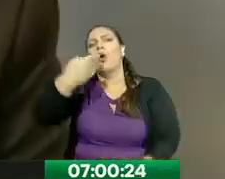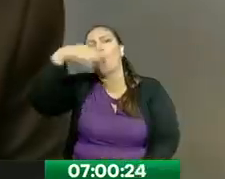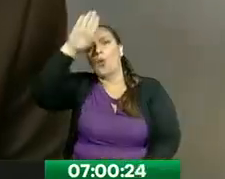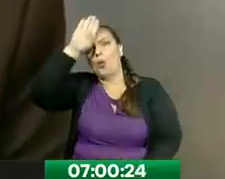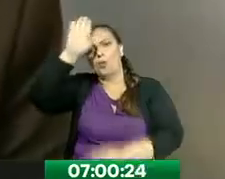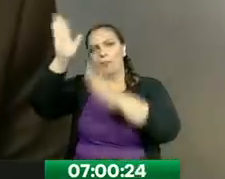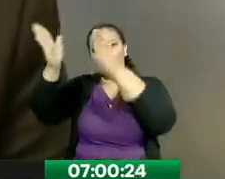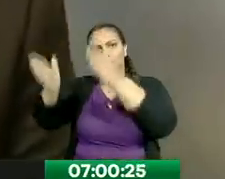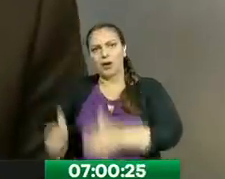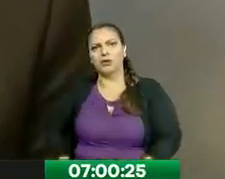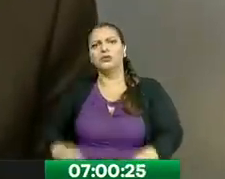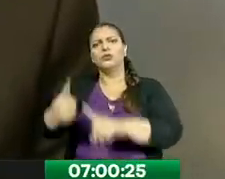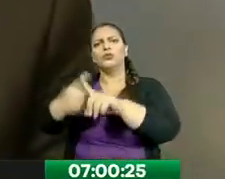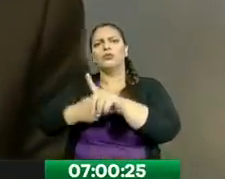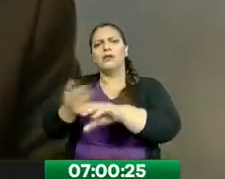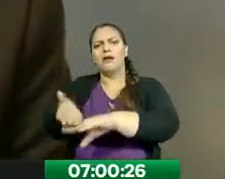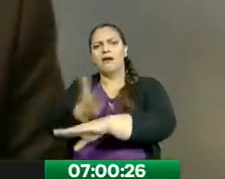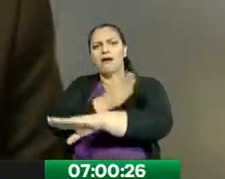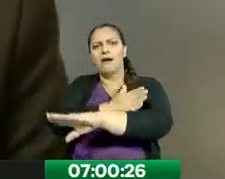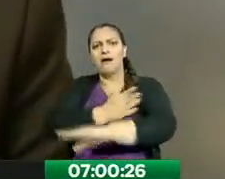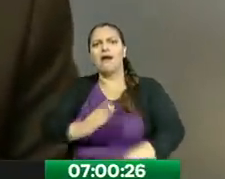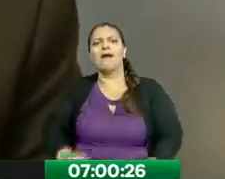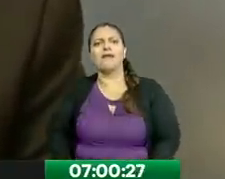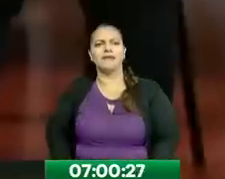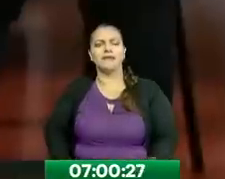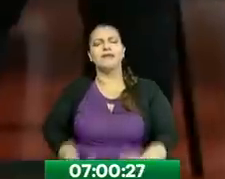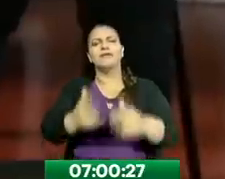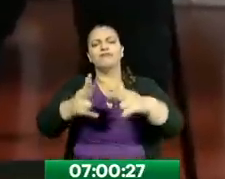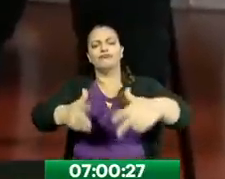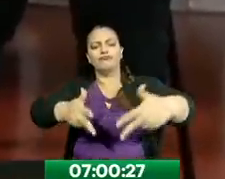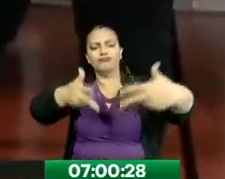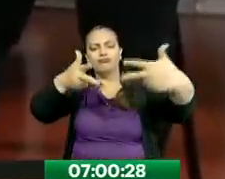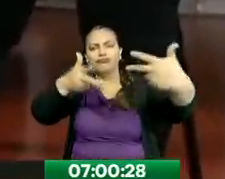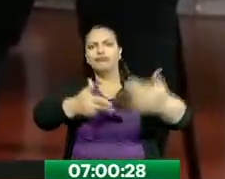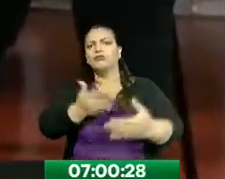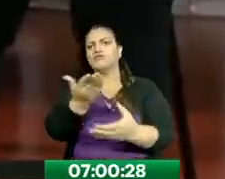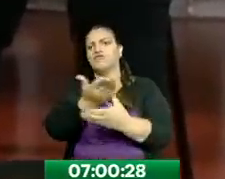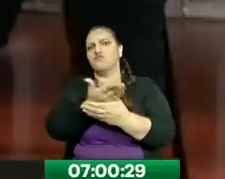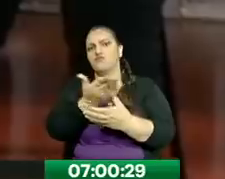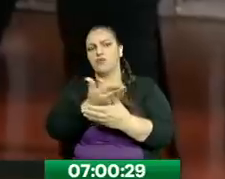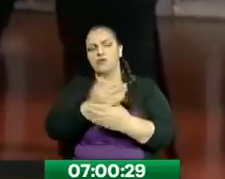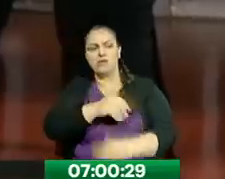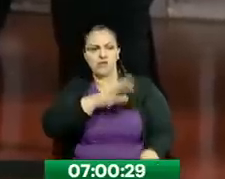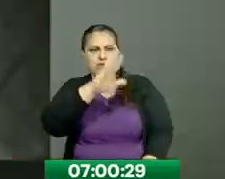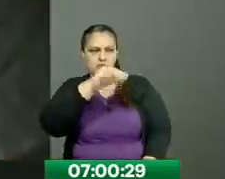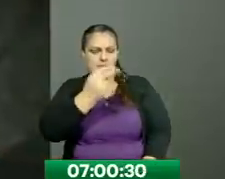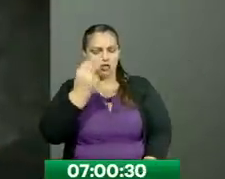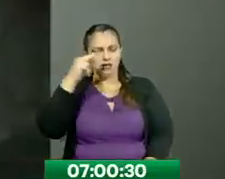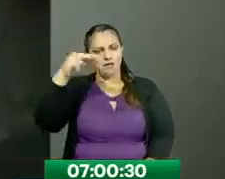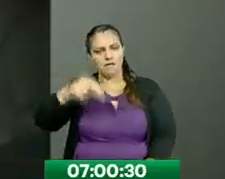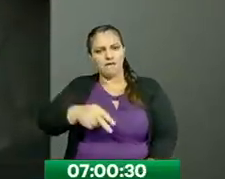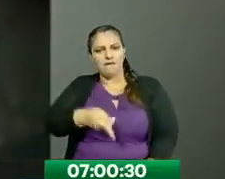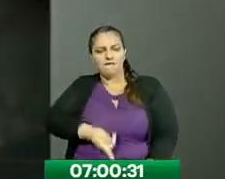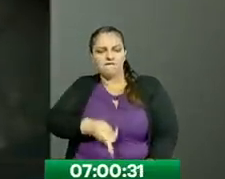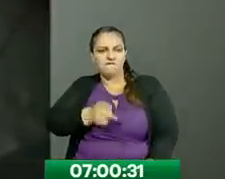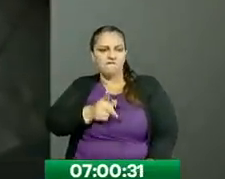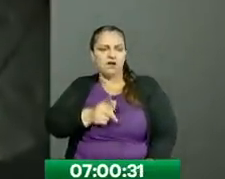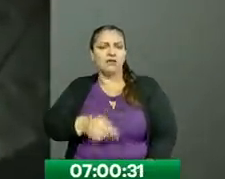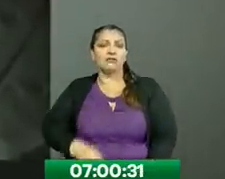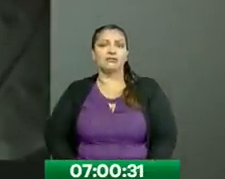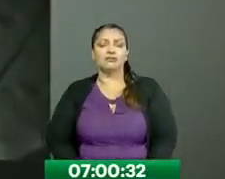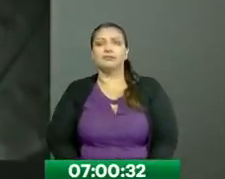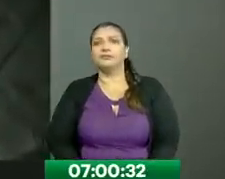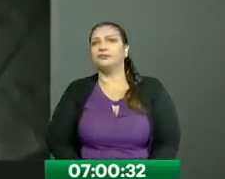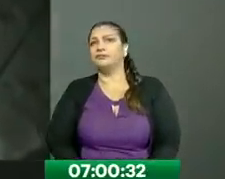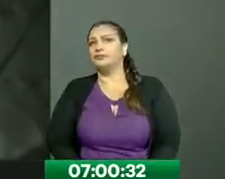fragante ha podido detener a un ciudadano de nacionalidad cubana que la fiscalía pudo ingresar como elementos de prueba el teléfono celular en la cual